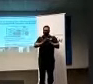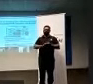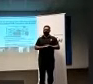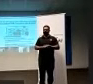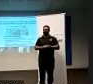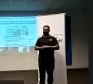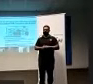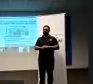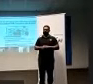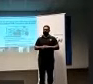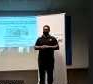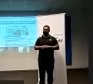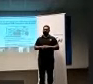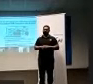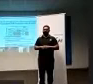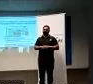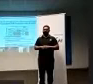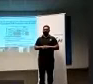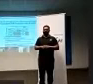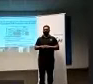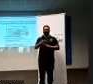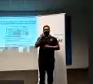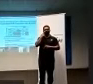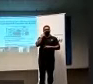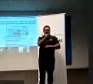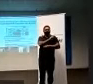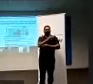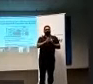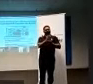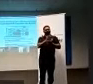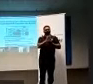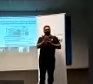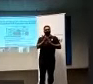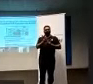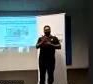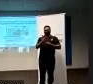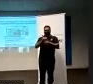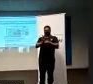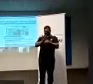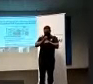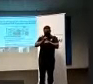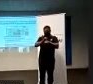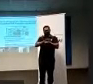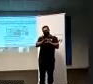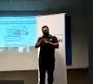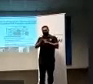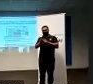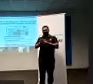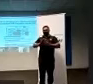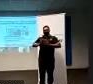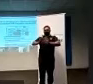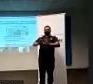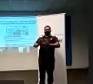dosis, aparecieron en un 6%, y después de la segunda dosis, en un 70%. Y en cuanto al